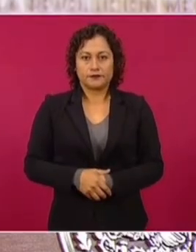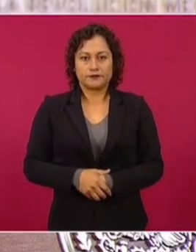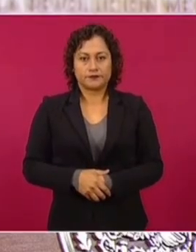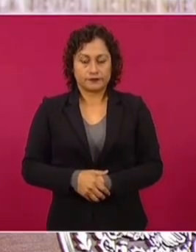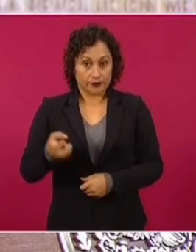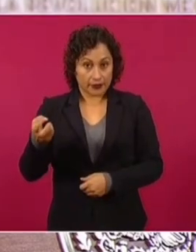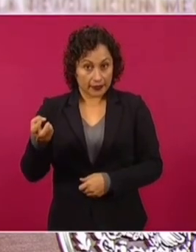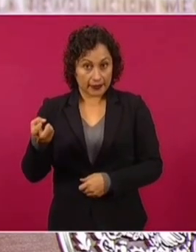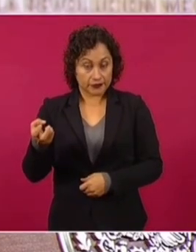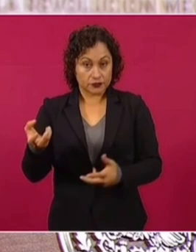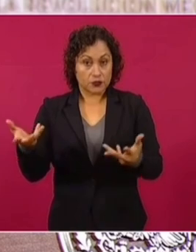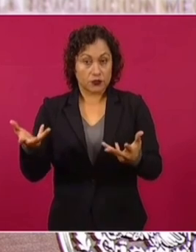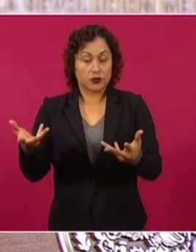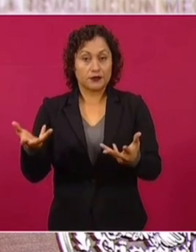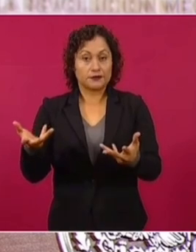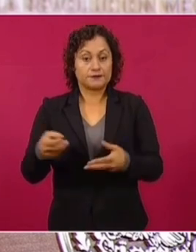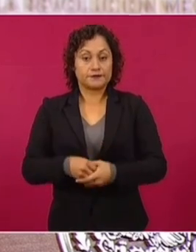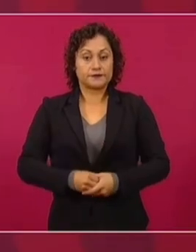actos donde